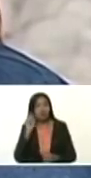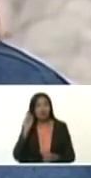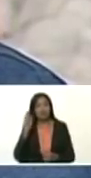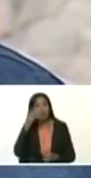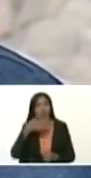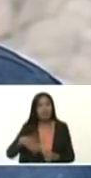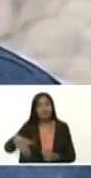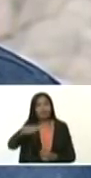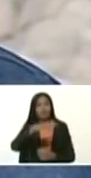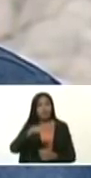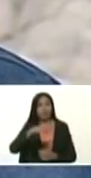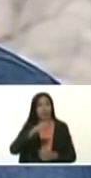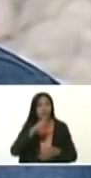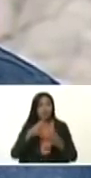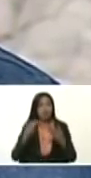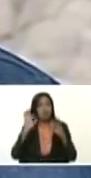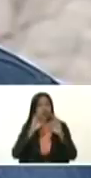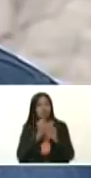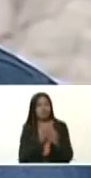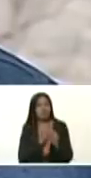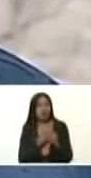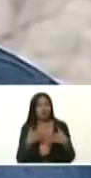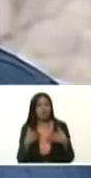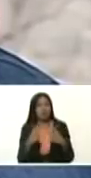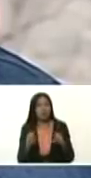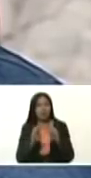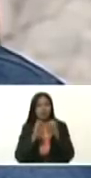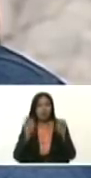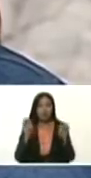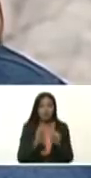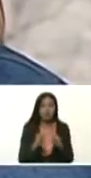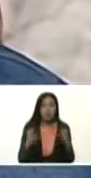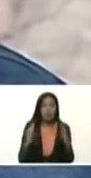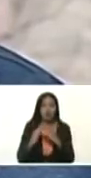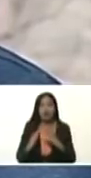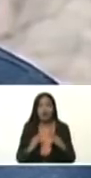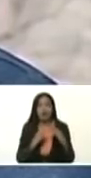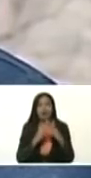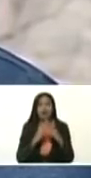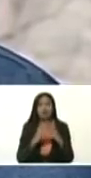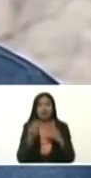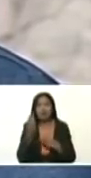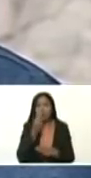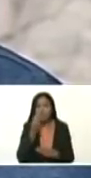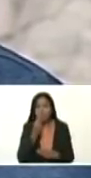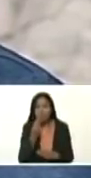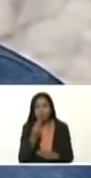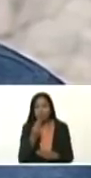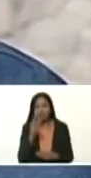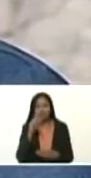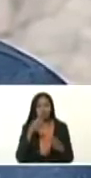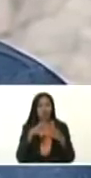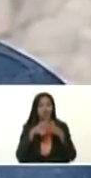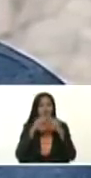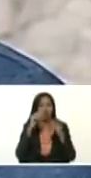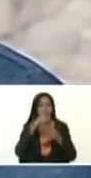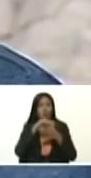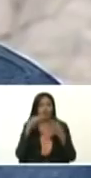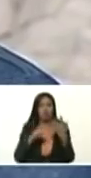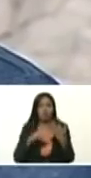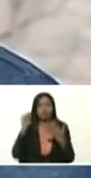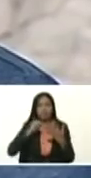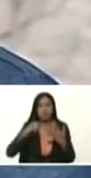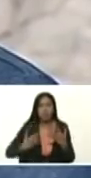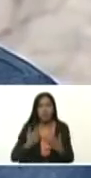pueblo en materia de trabajo, salud, educación, vivienda, alimentación y todos los ámbitos. ¡Sí se